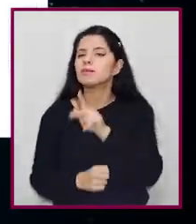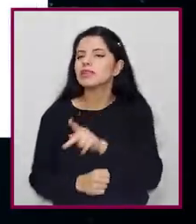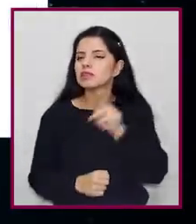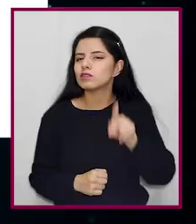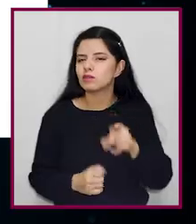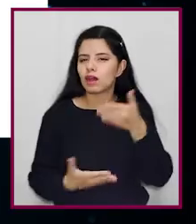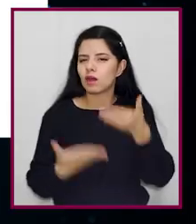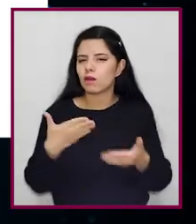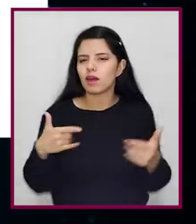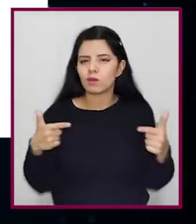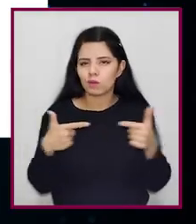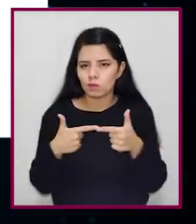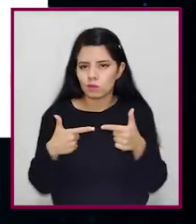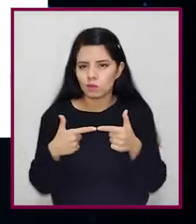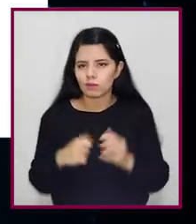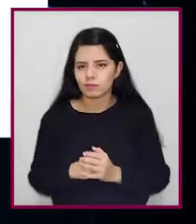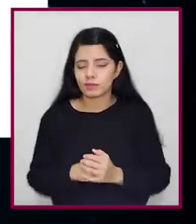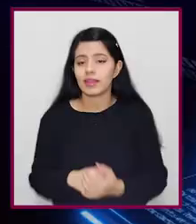día, pues?